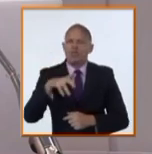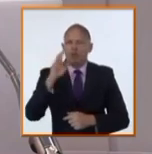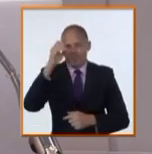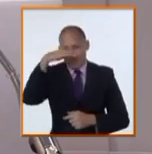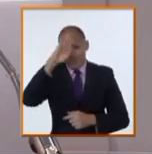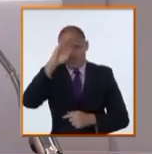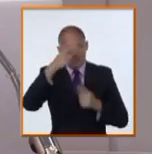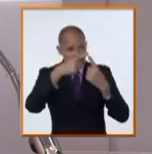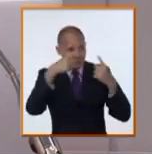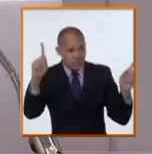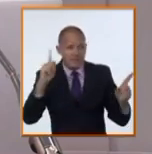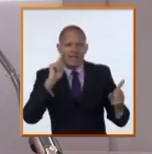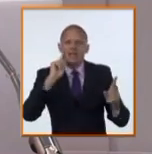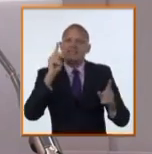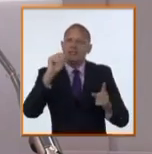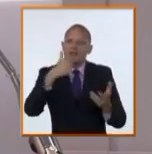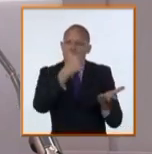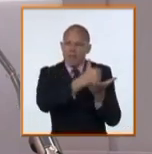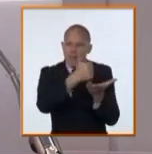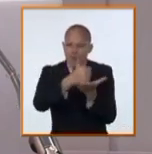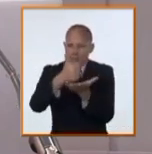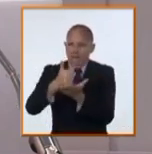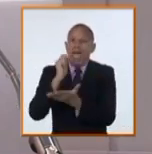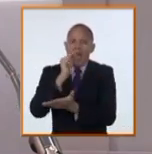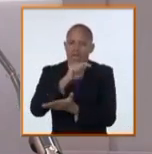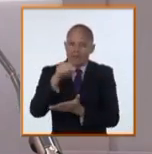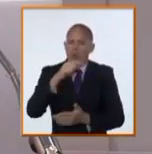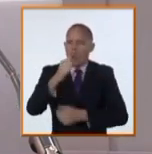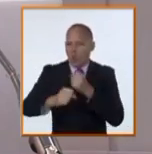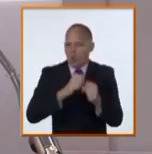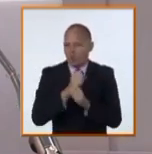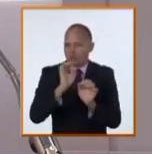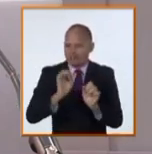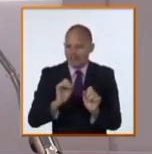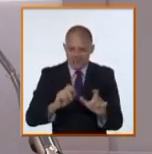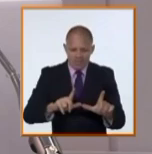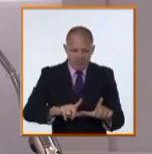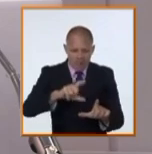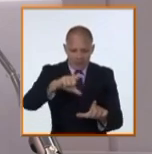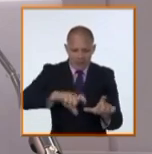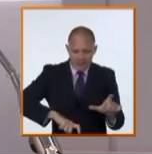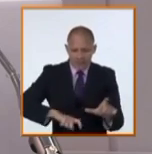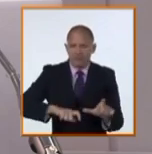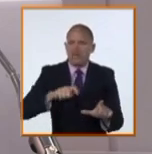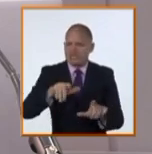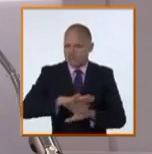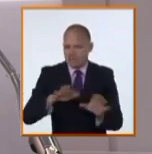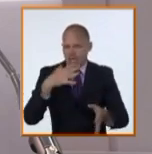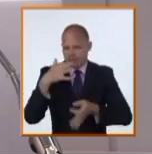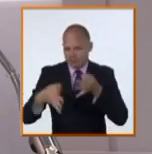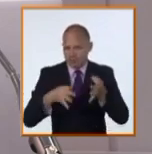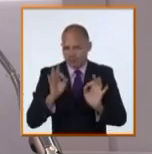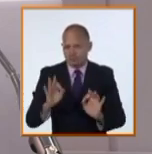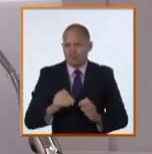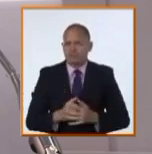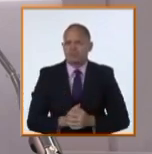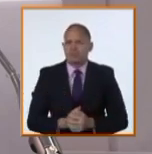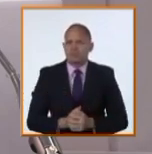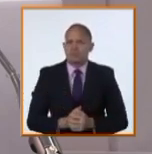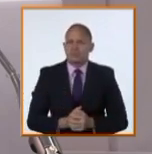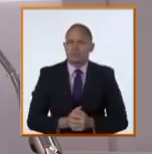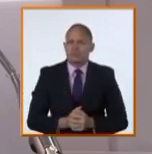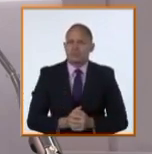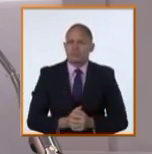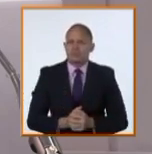polos turísticos ahí ya se utiliza ya los post inalámbricos con esa posibilidades que el viceministro planteado